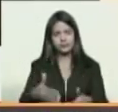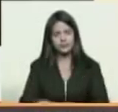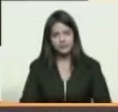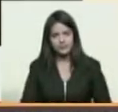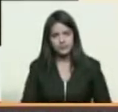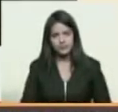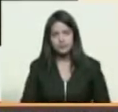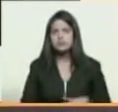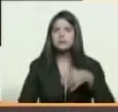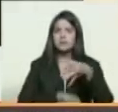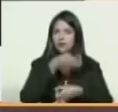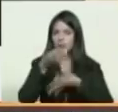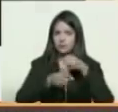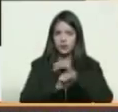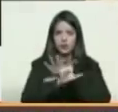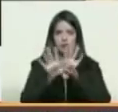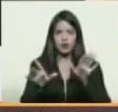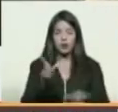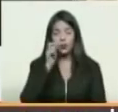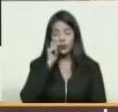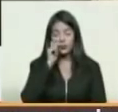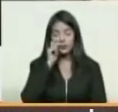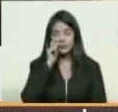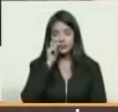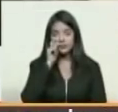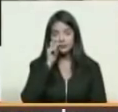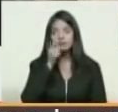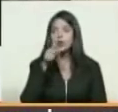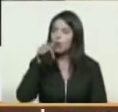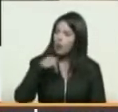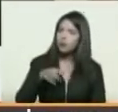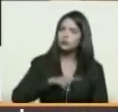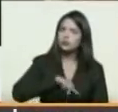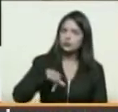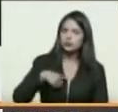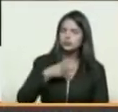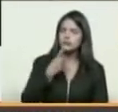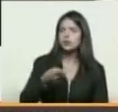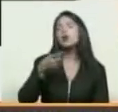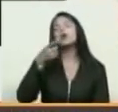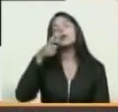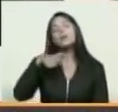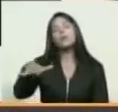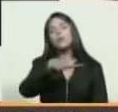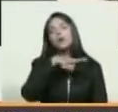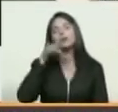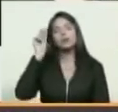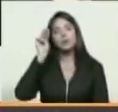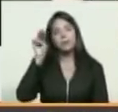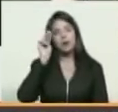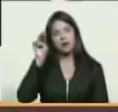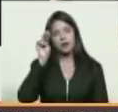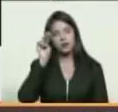dejó dicho Argimiro Gabaldón. Hoy nosotros podemos decir que nuestro pueblo es maestro,